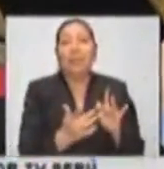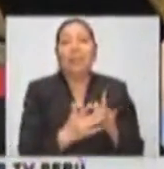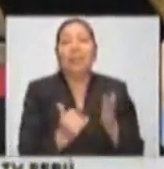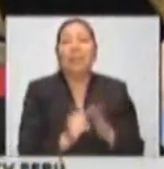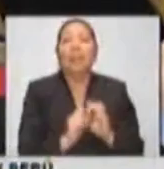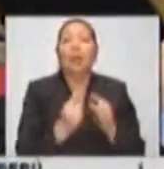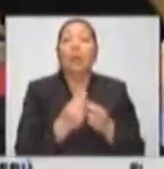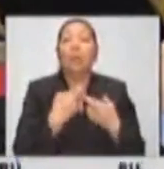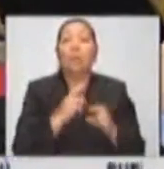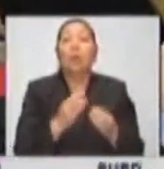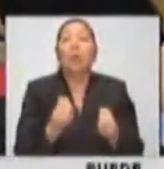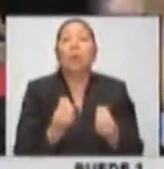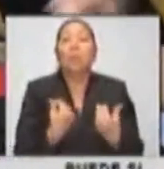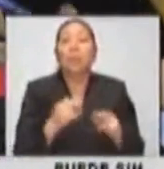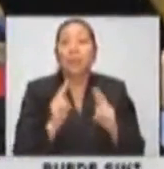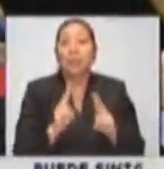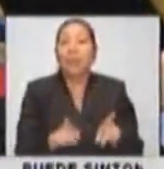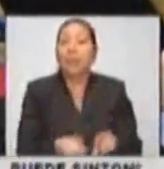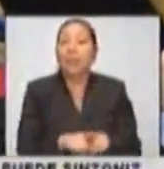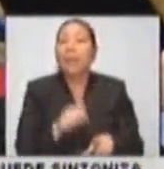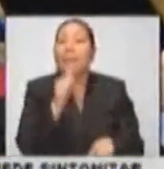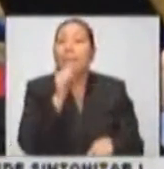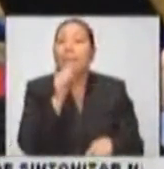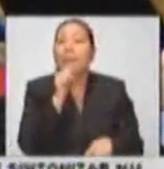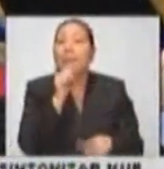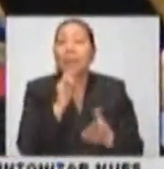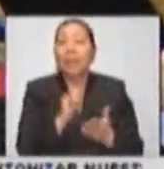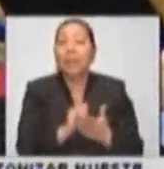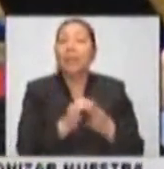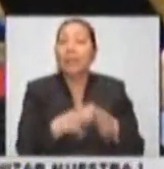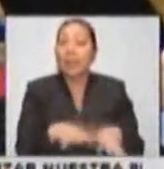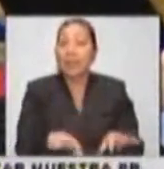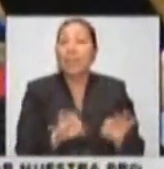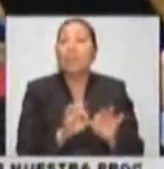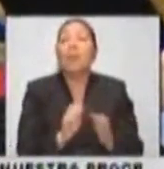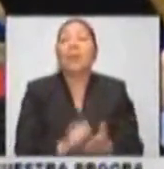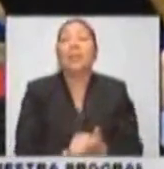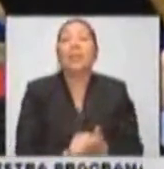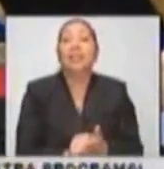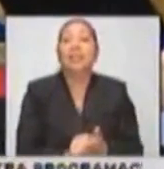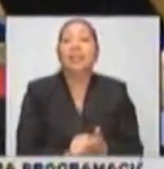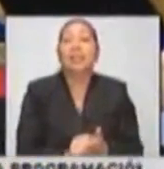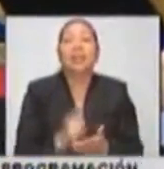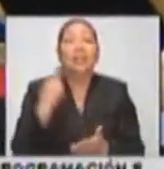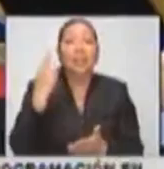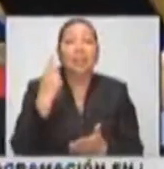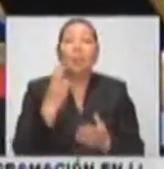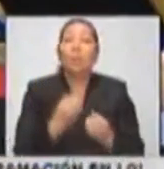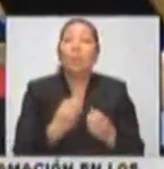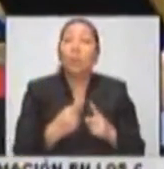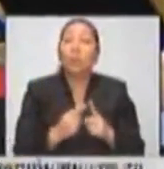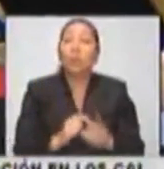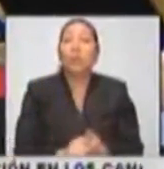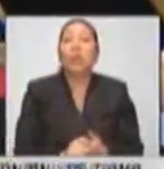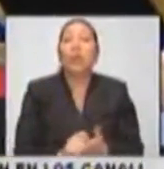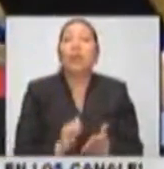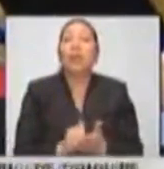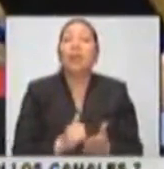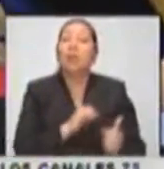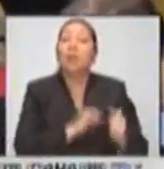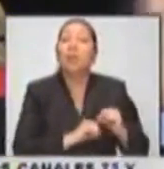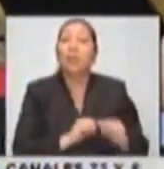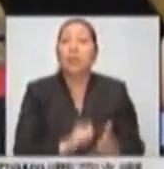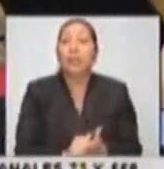del sector público, pero como estamos viendo también a los privados, la importancia de reflexionar en múltiples asuntos que nos